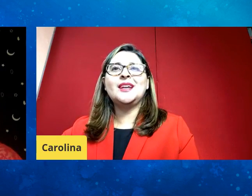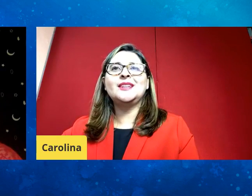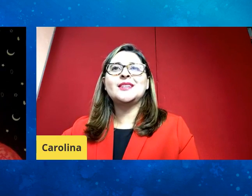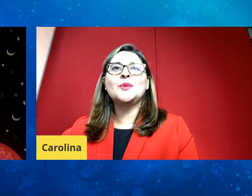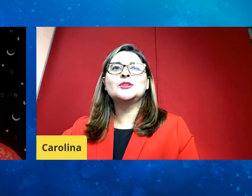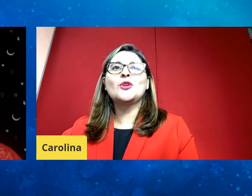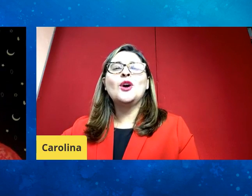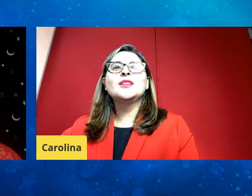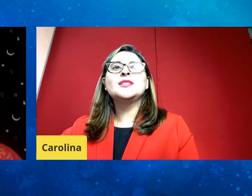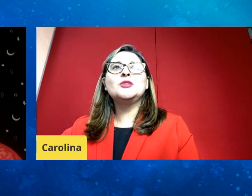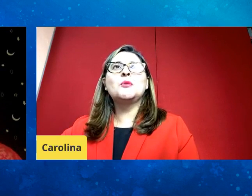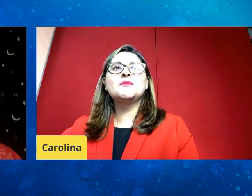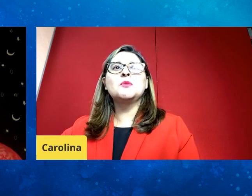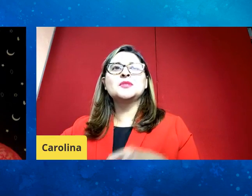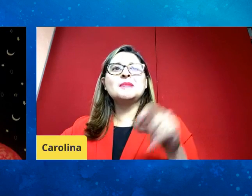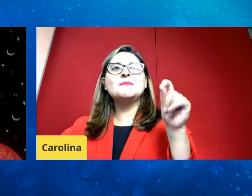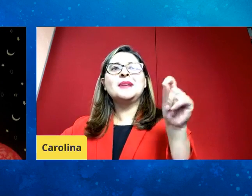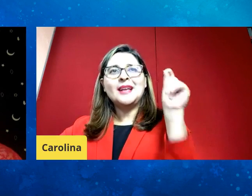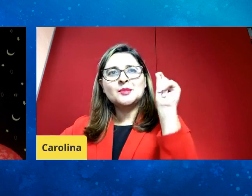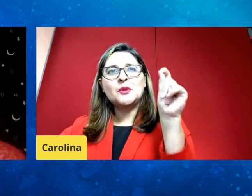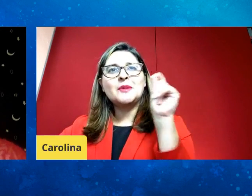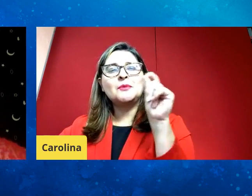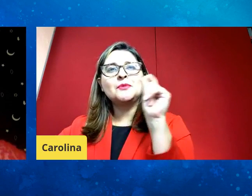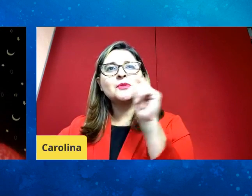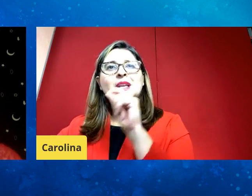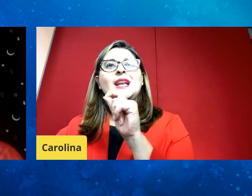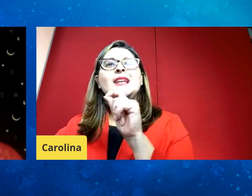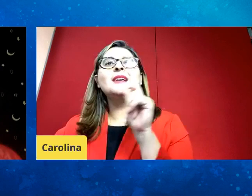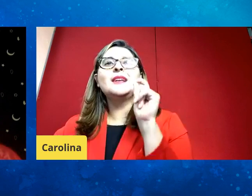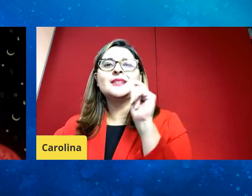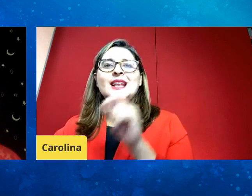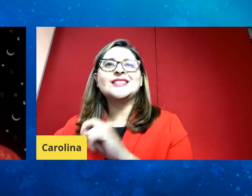plataformas digitales en nuestro sitio web, como siempre,